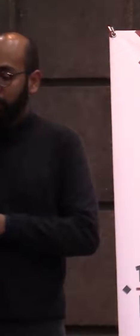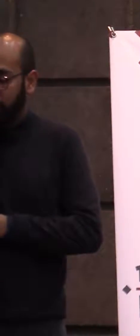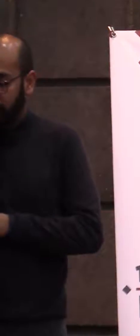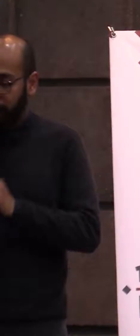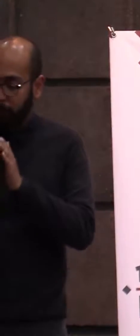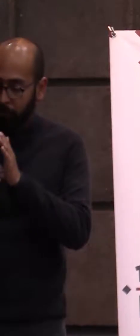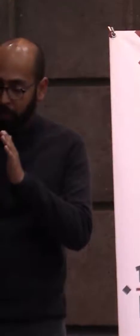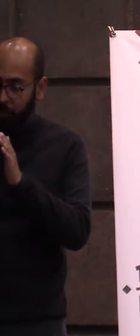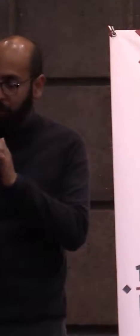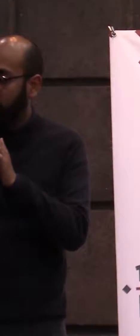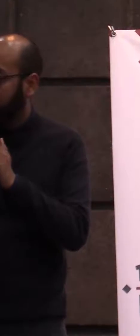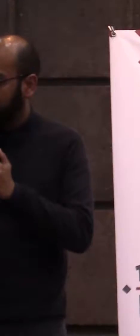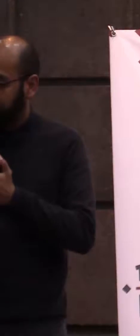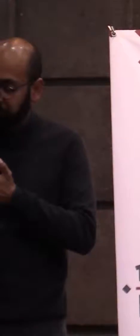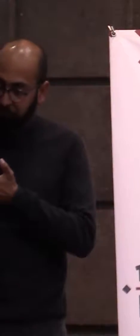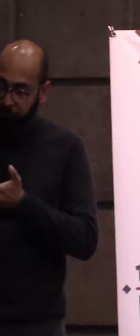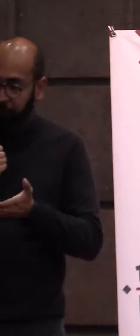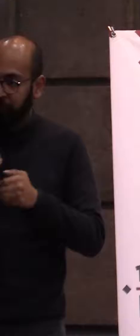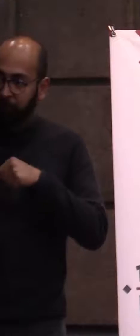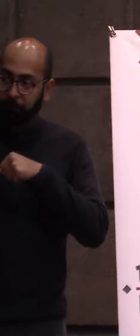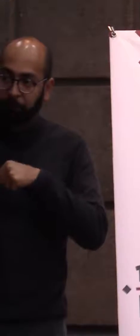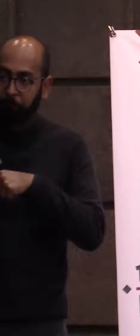64.633 millones de pesos.